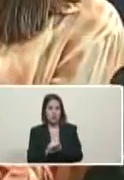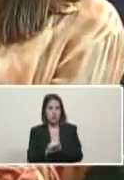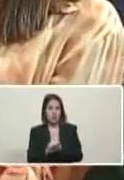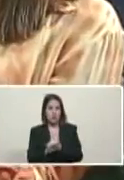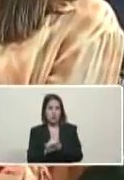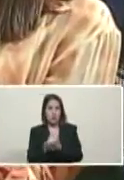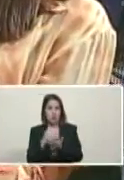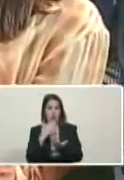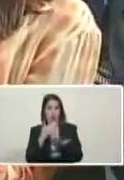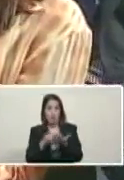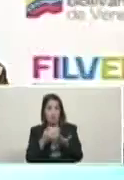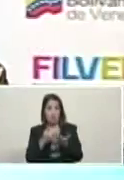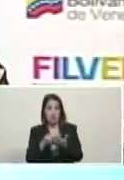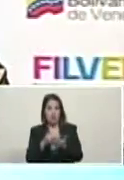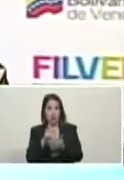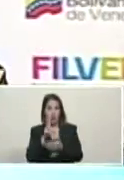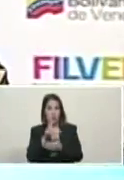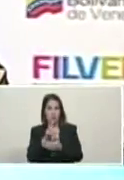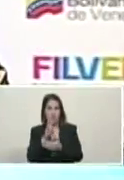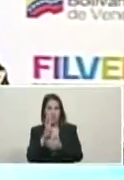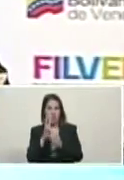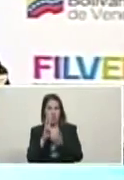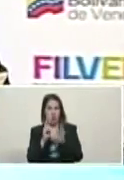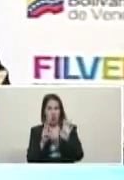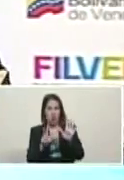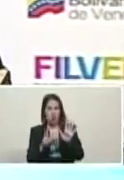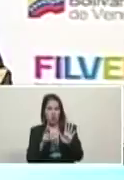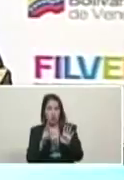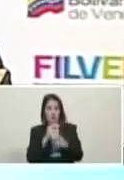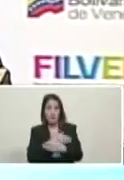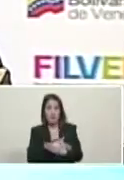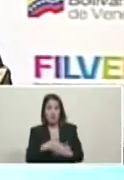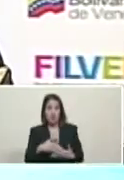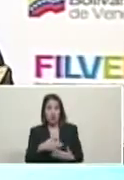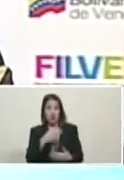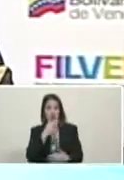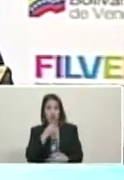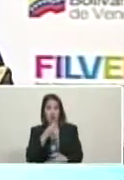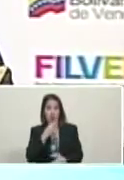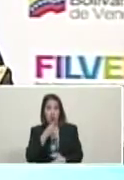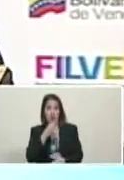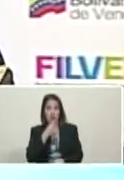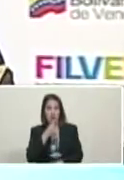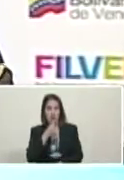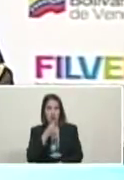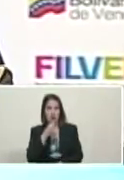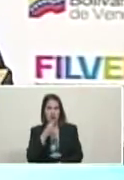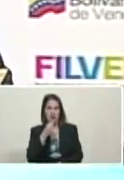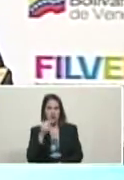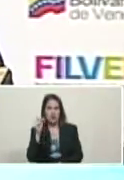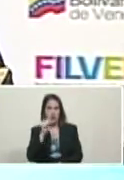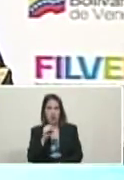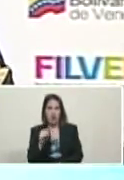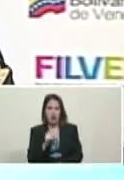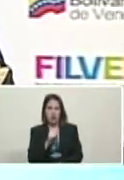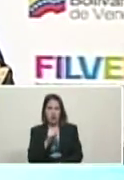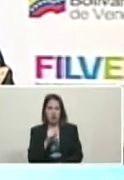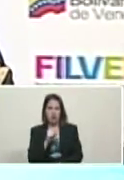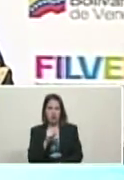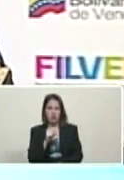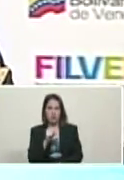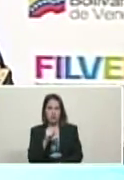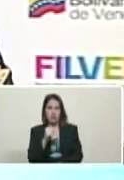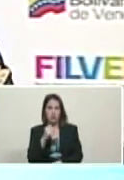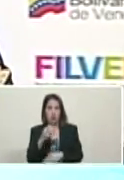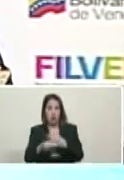Me solicitan 48 millones de bolívares soberanos, como le dice la gente, 48 millones de soberanos para